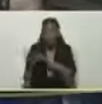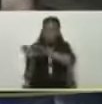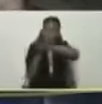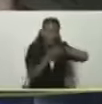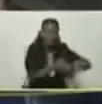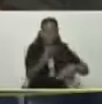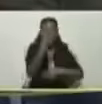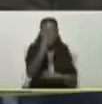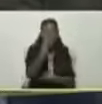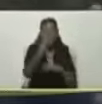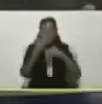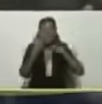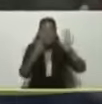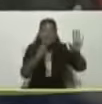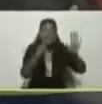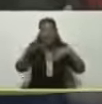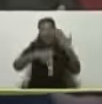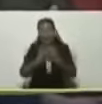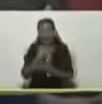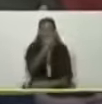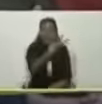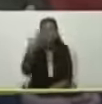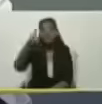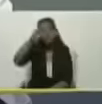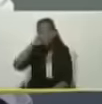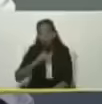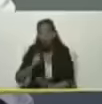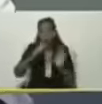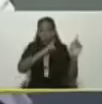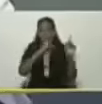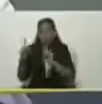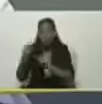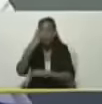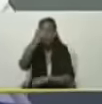De 46 a 55 años,